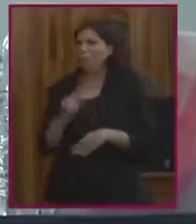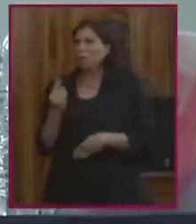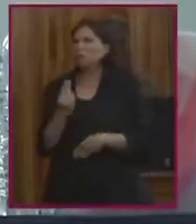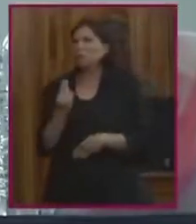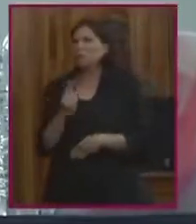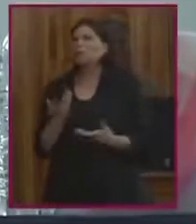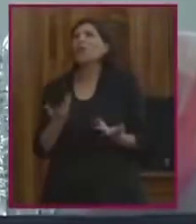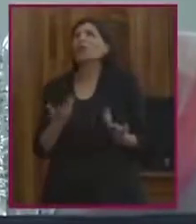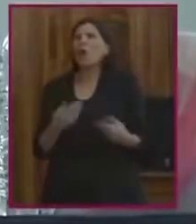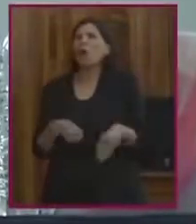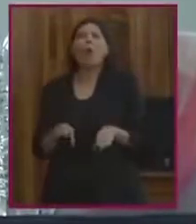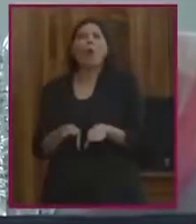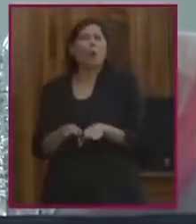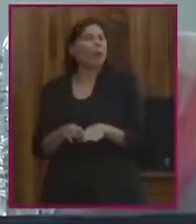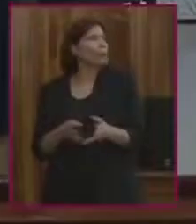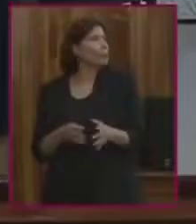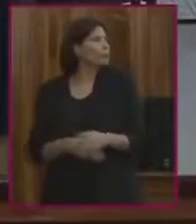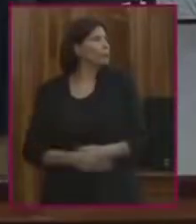Gracias.